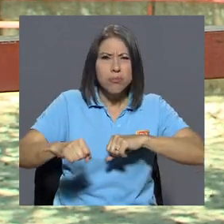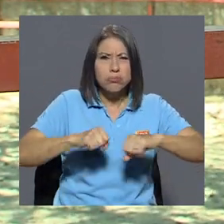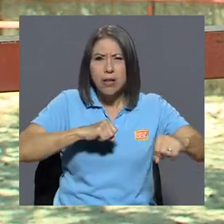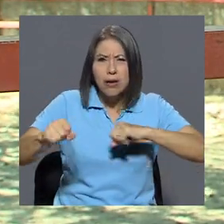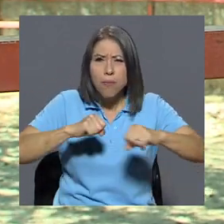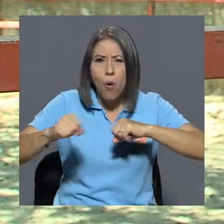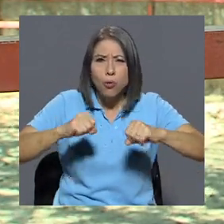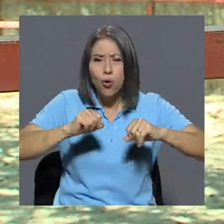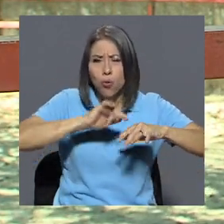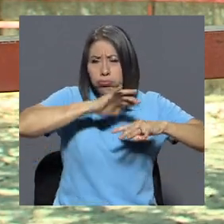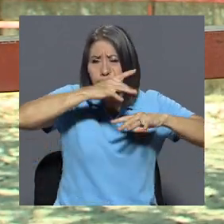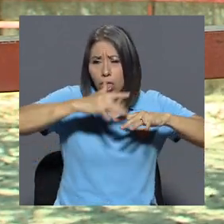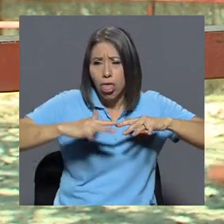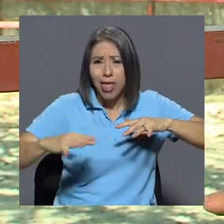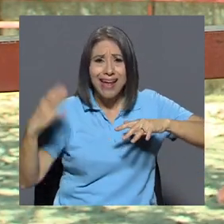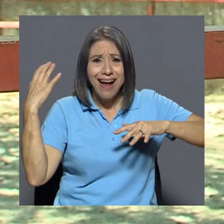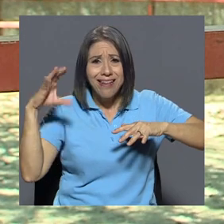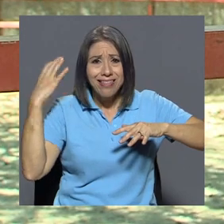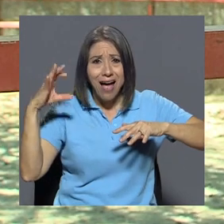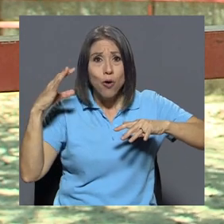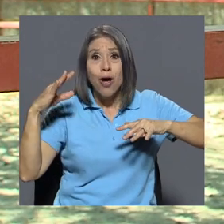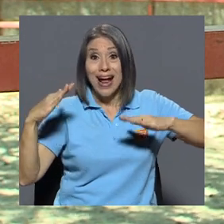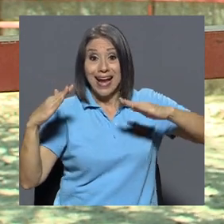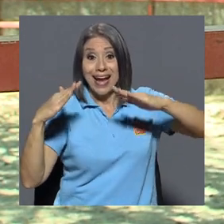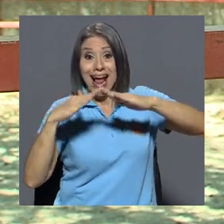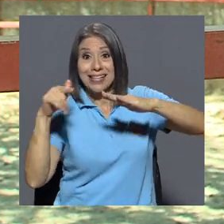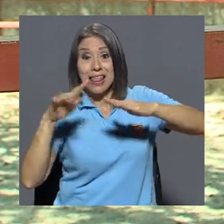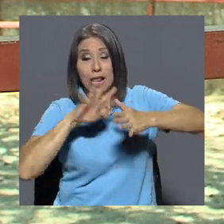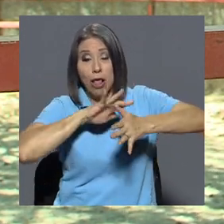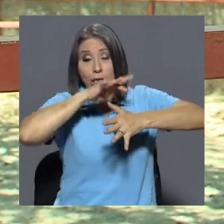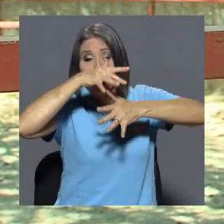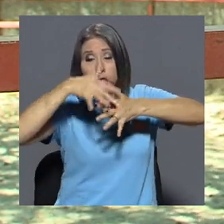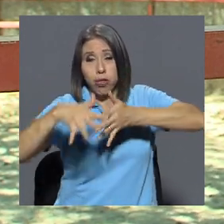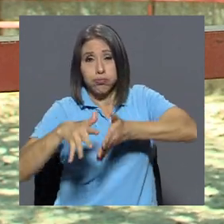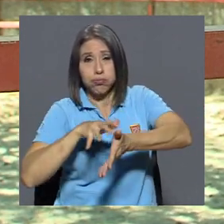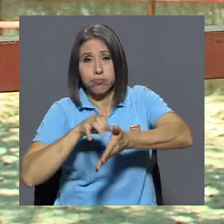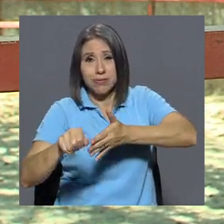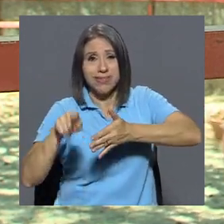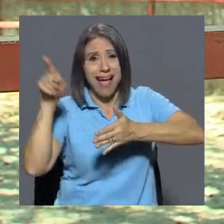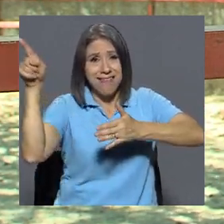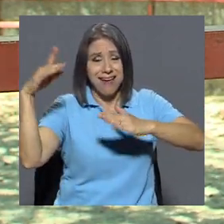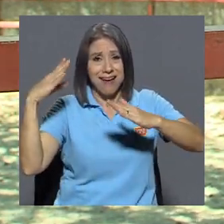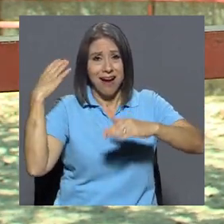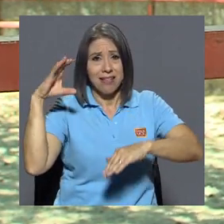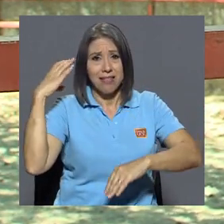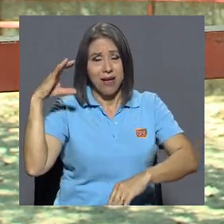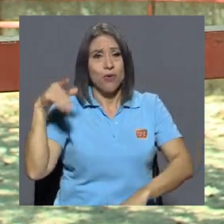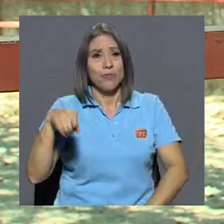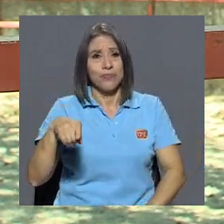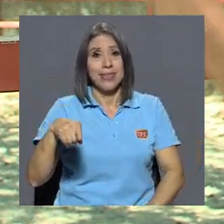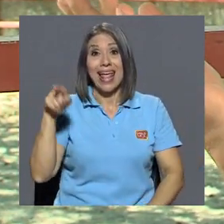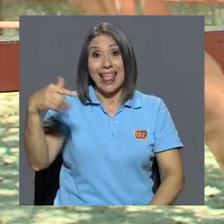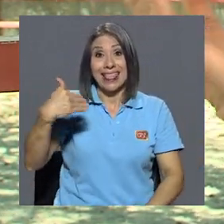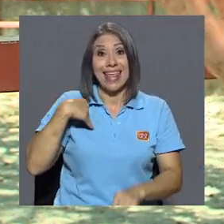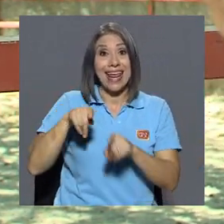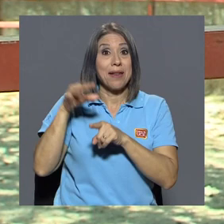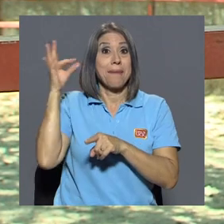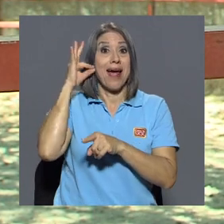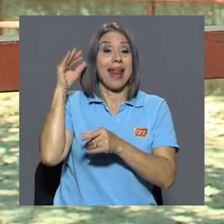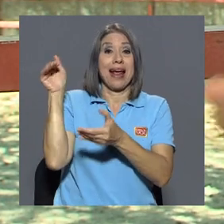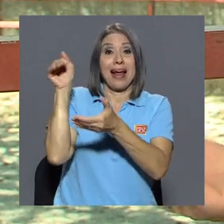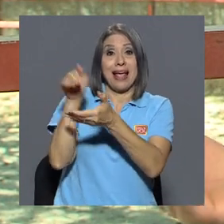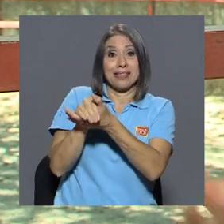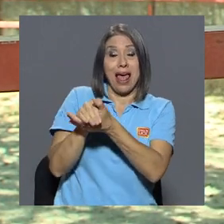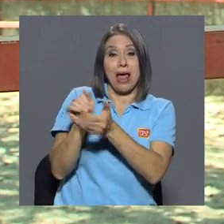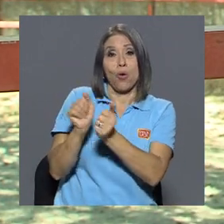Cartago, se le llevó la casa a él, allá en Cartago. Él tiene una hermana casada con una